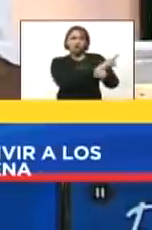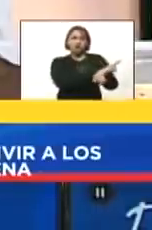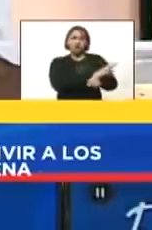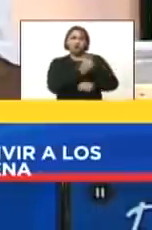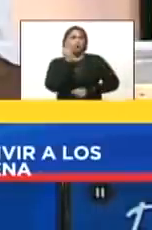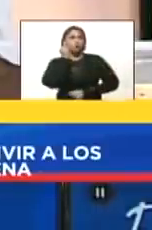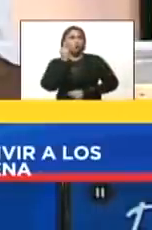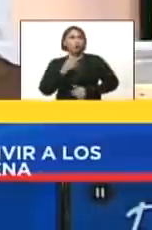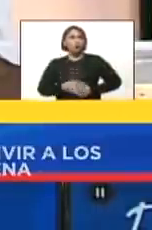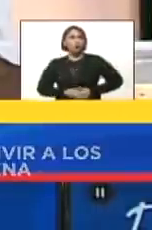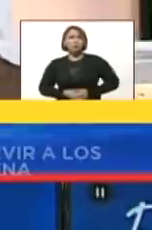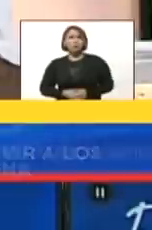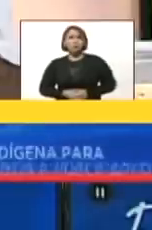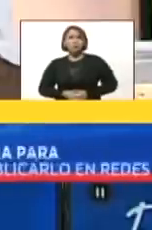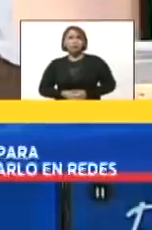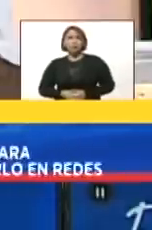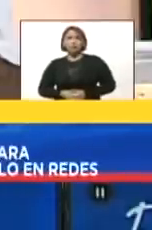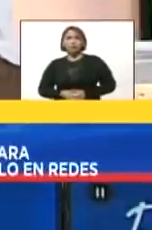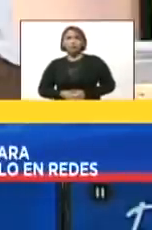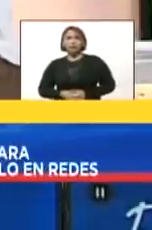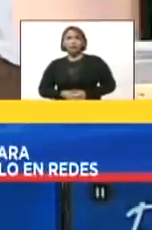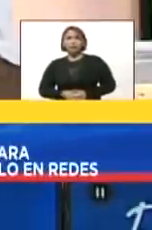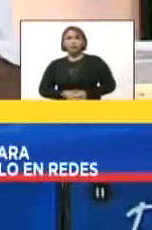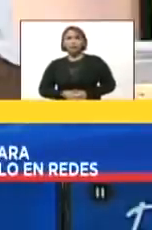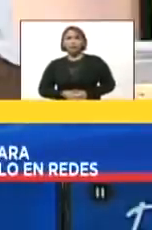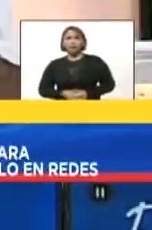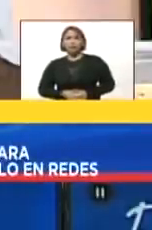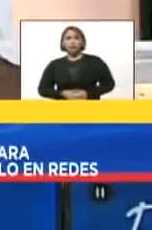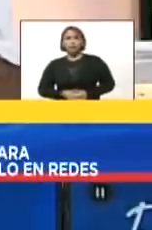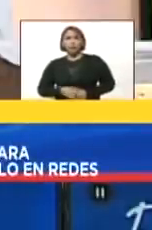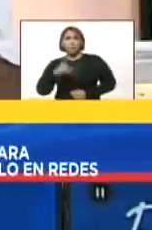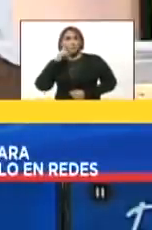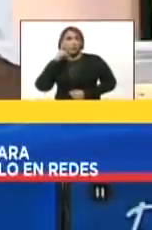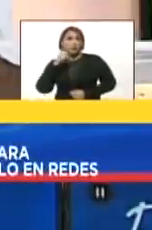conquista española. Y queda embarazada.